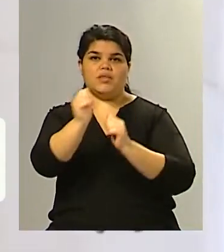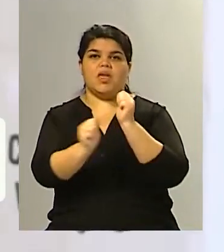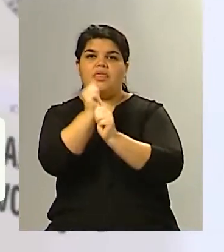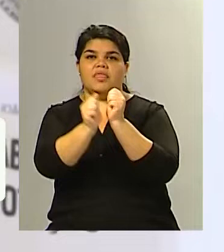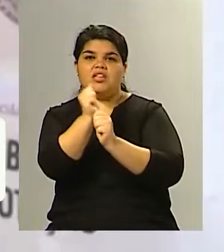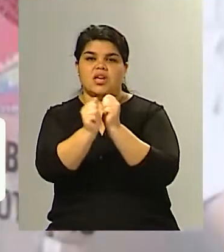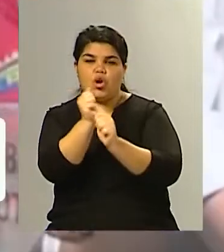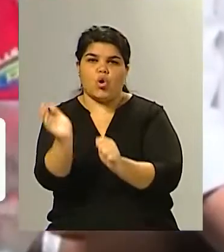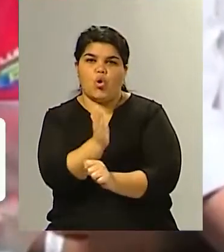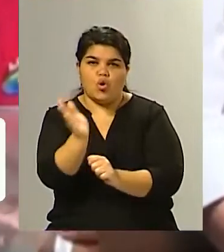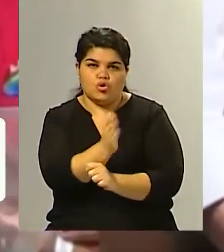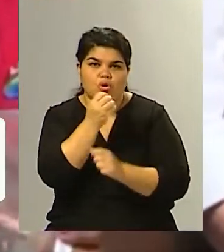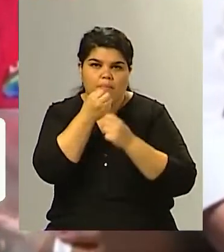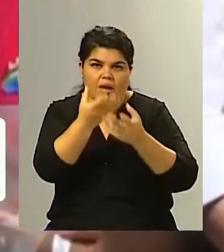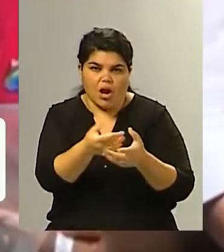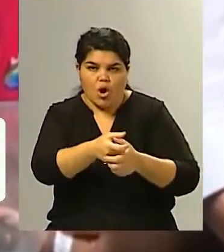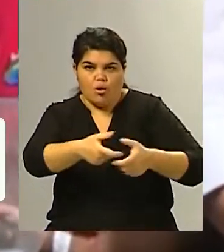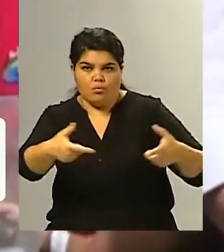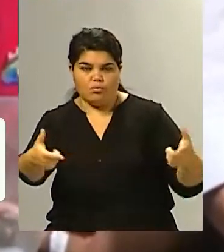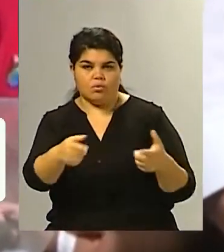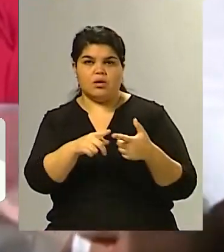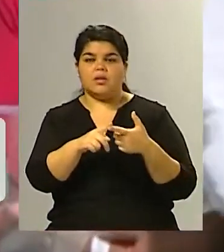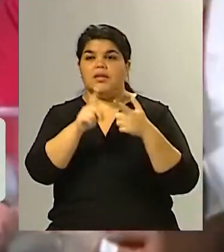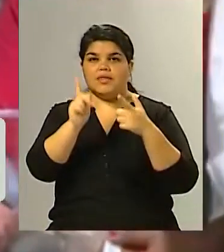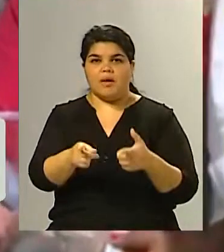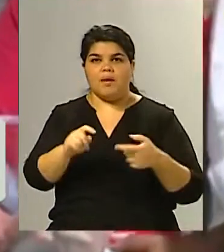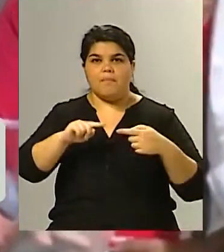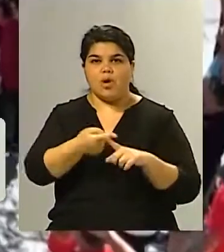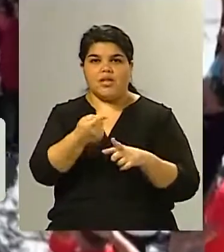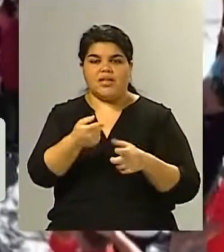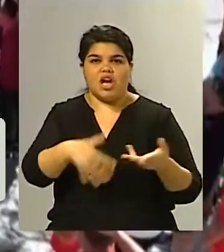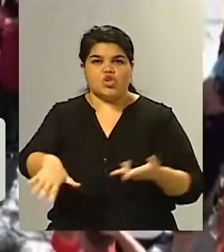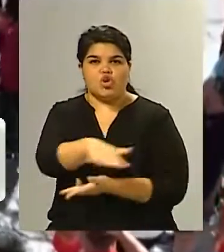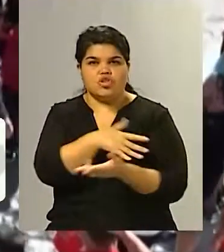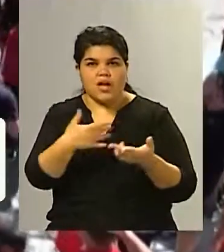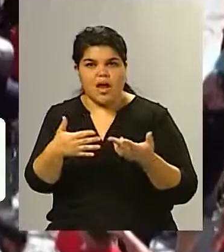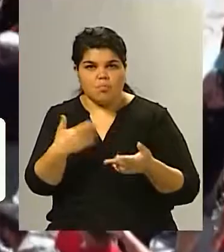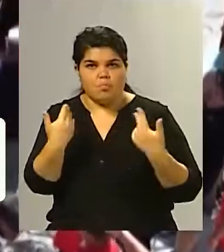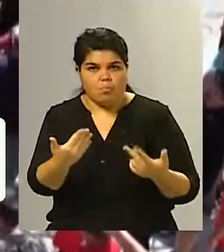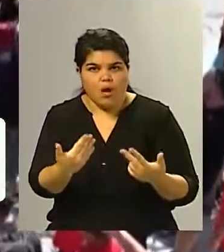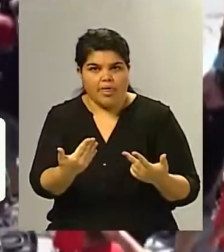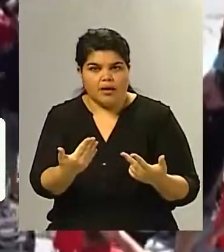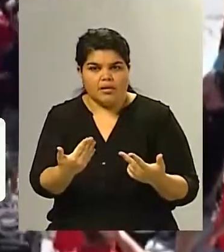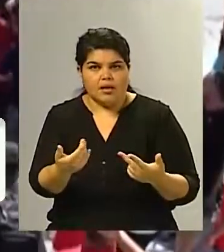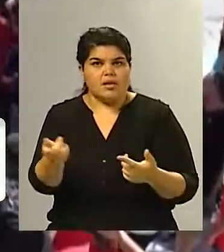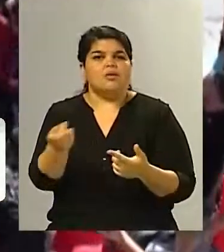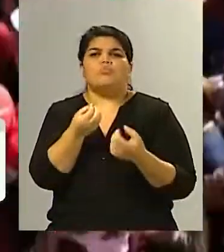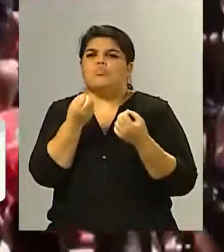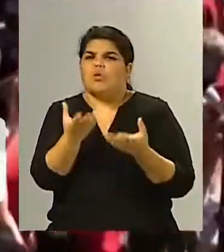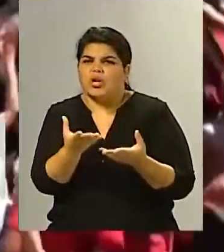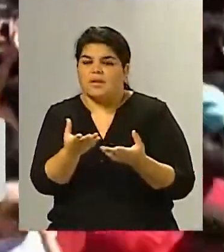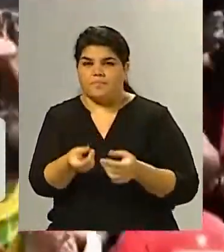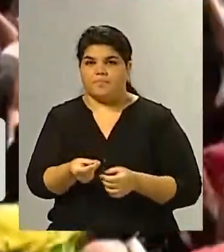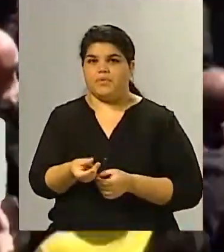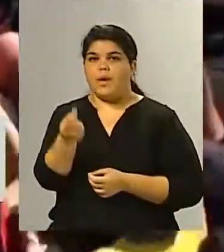industrial, mejoró industrialmente Brasil, pudo hacer una política social, pero eso fue gracias también a la suba de los